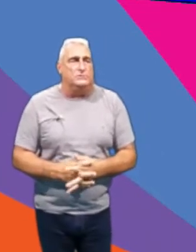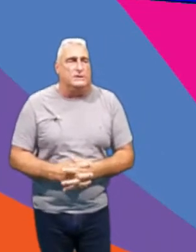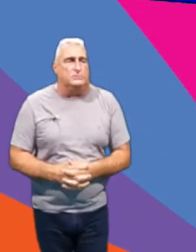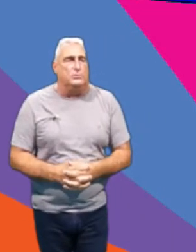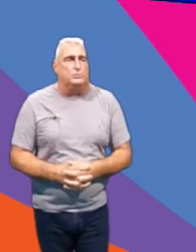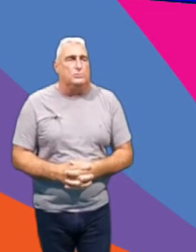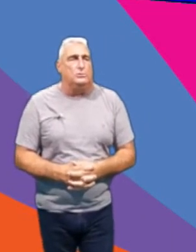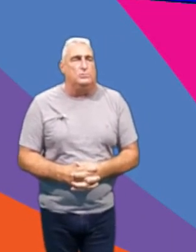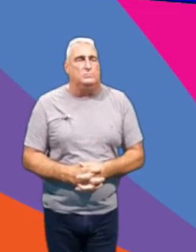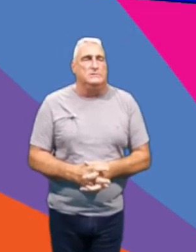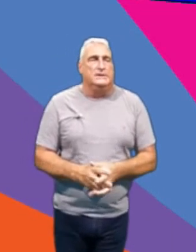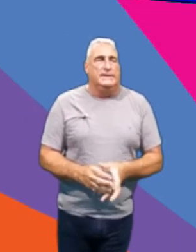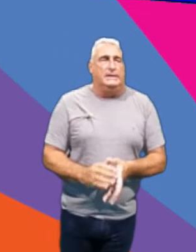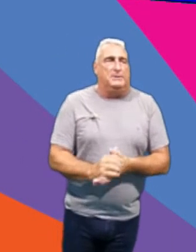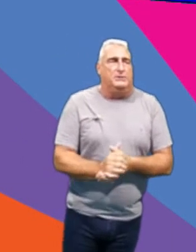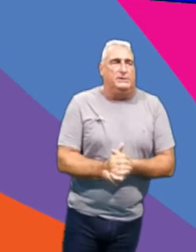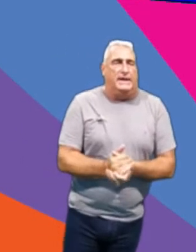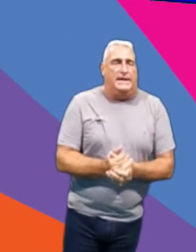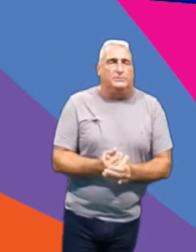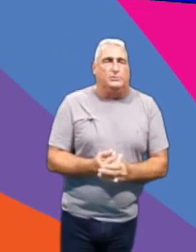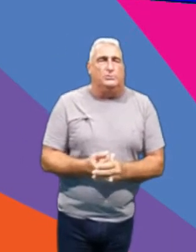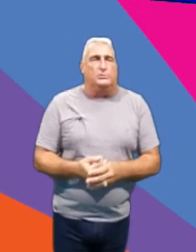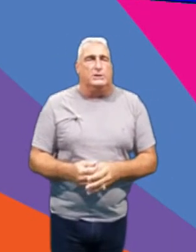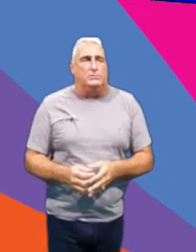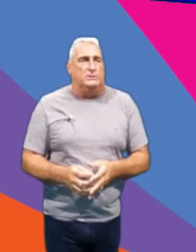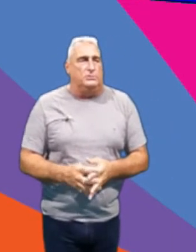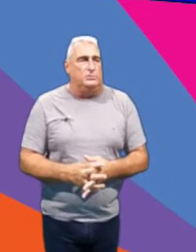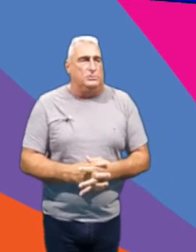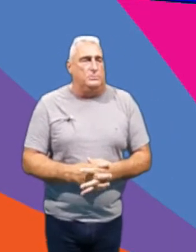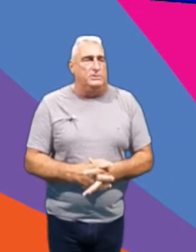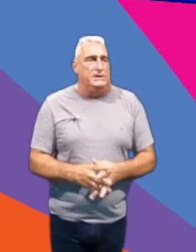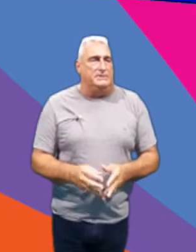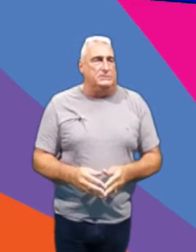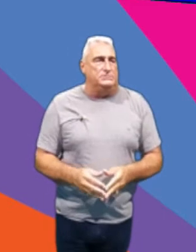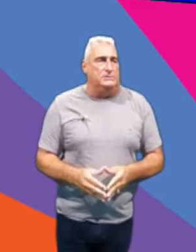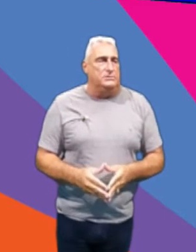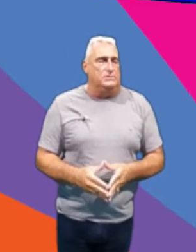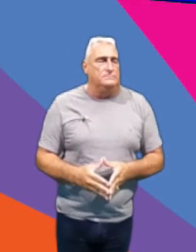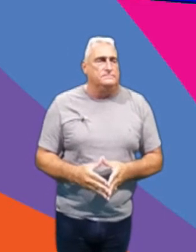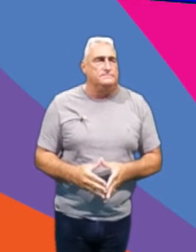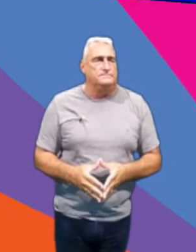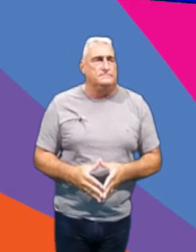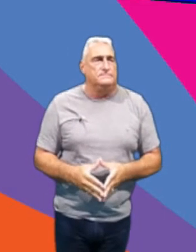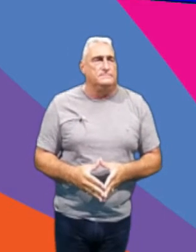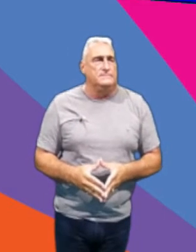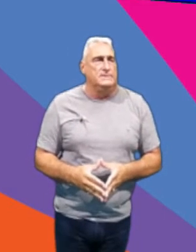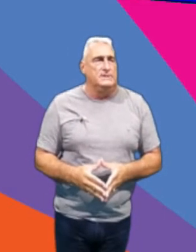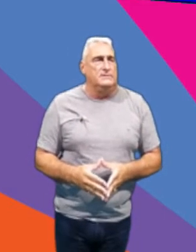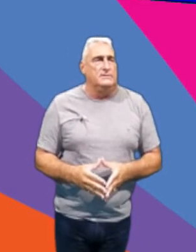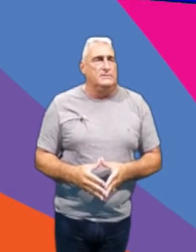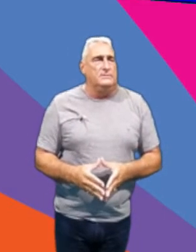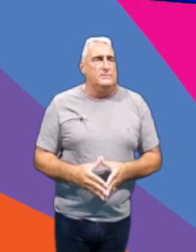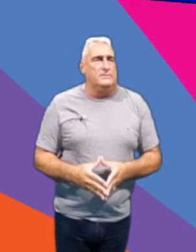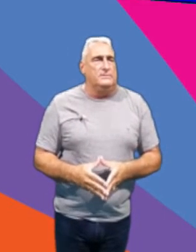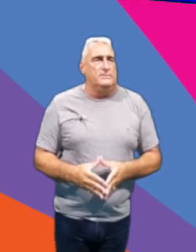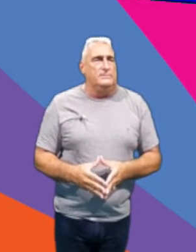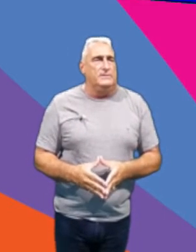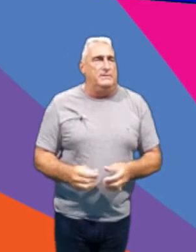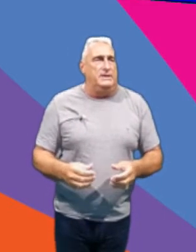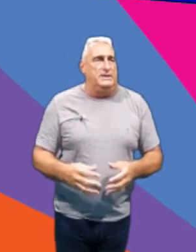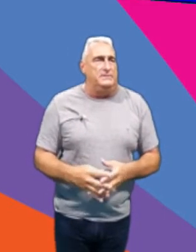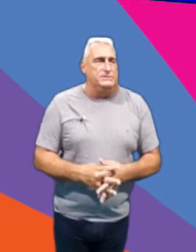Estamos en contacto con el periodista Antonio Rico. Antonio, buen día, ¿me está escuchando? Sí, lo tengo escuchando. ¿Quiere escuchar algo?